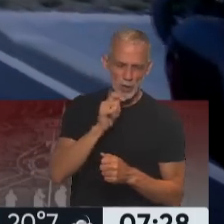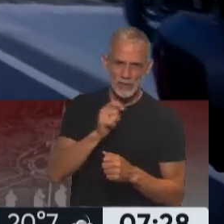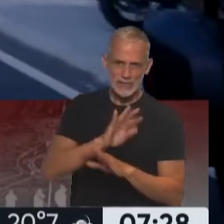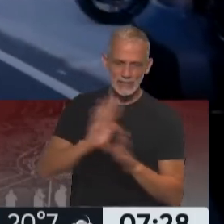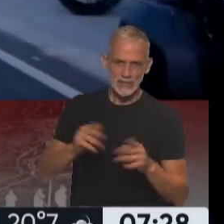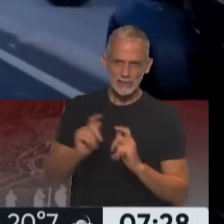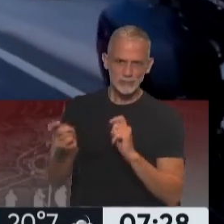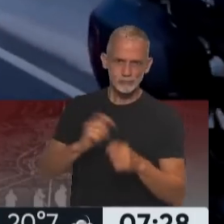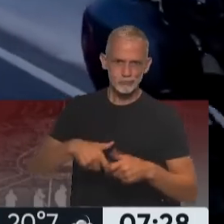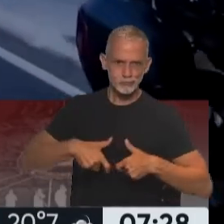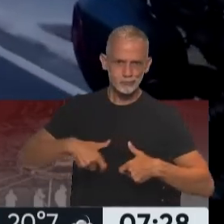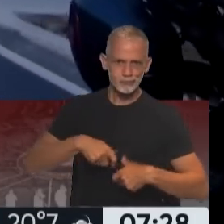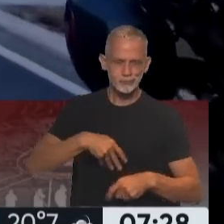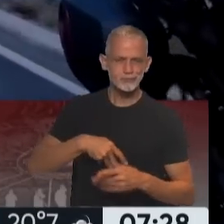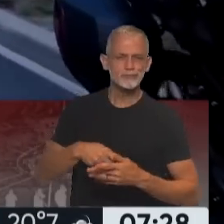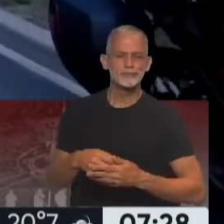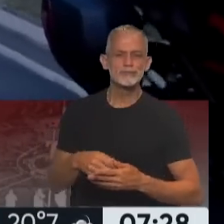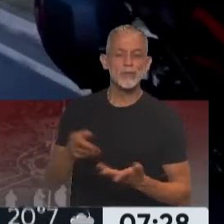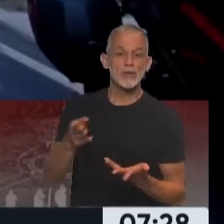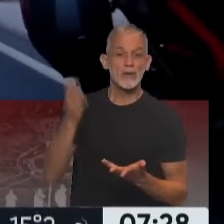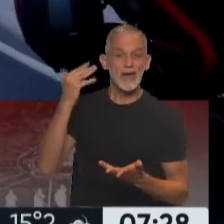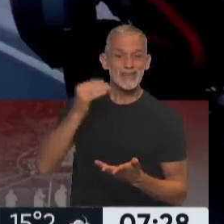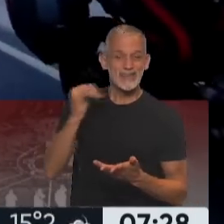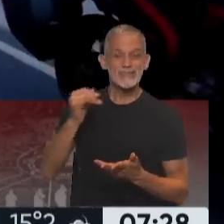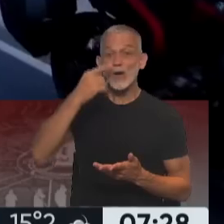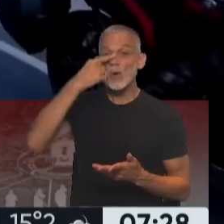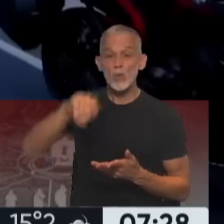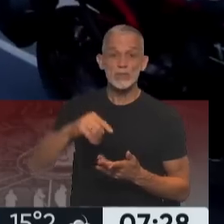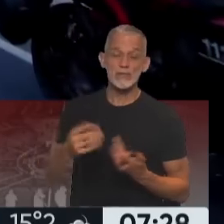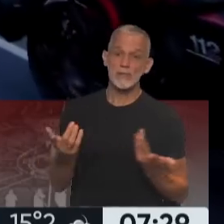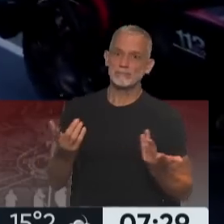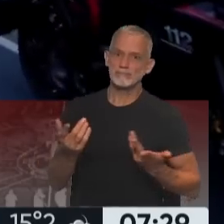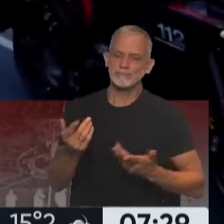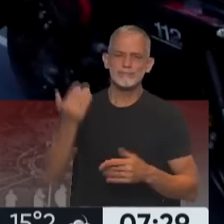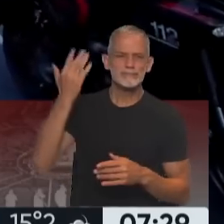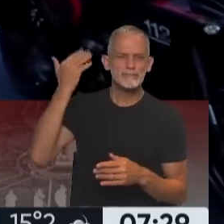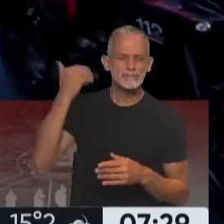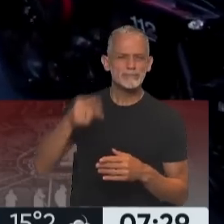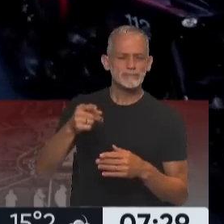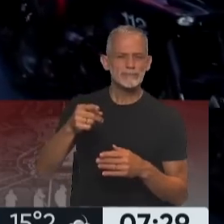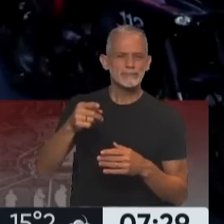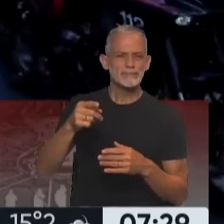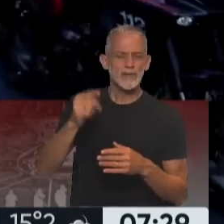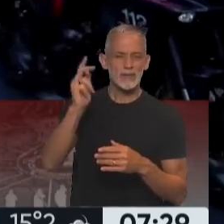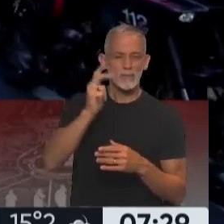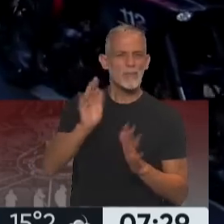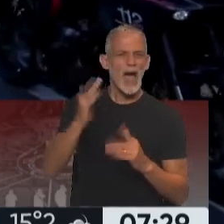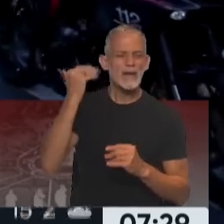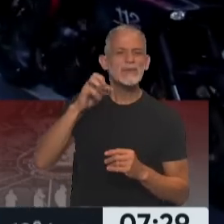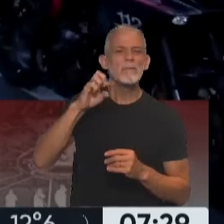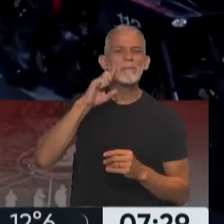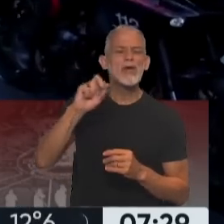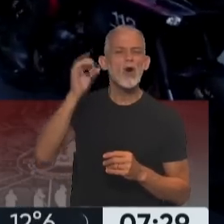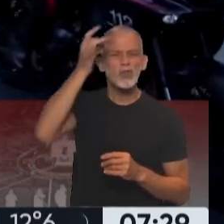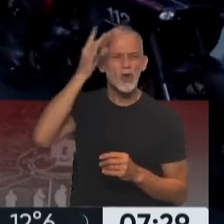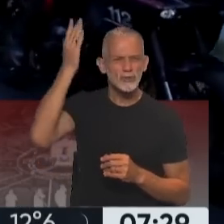este momento. La última, decíamos al principio, la última procesión de ese tipo Sí. fue la de Pío XII. Ah,